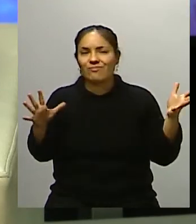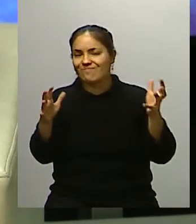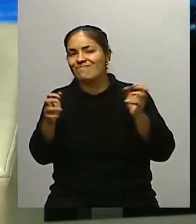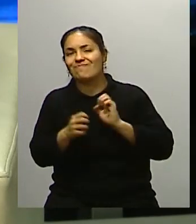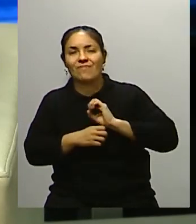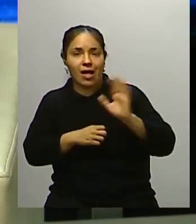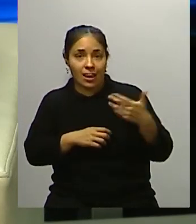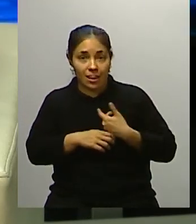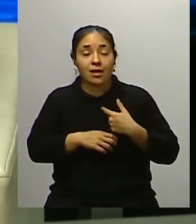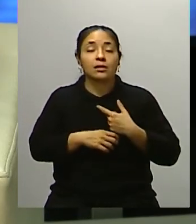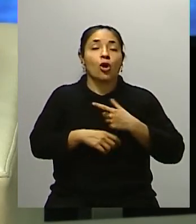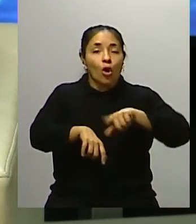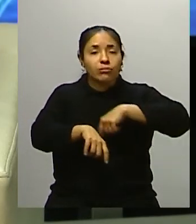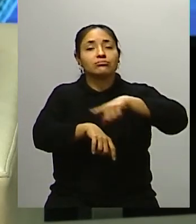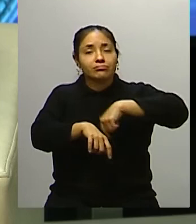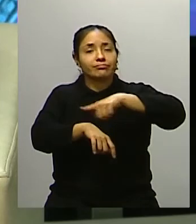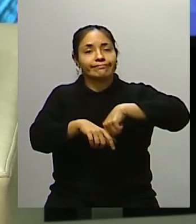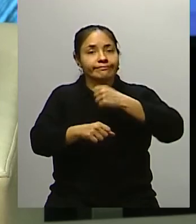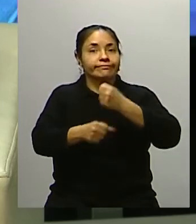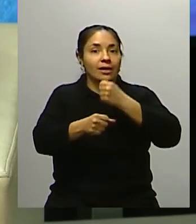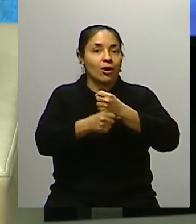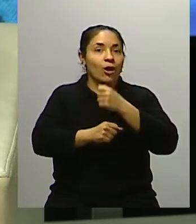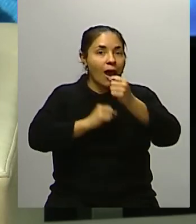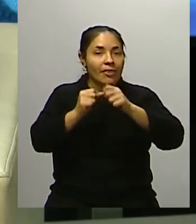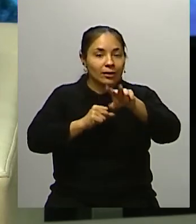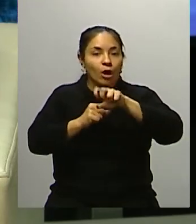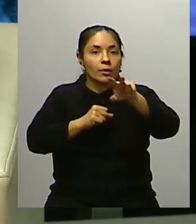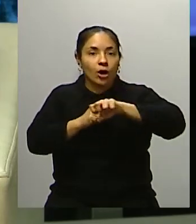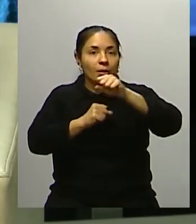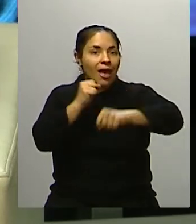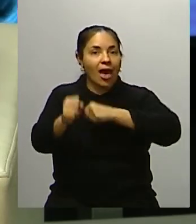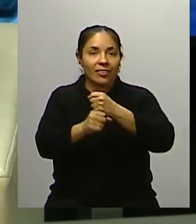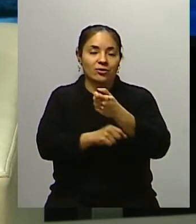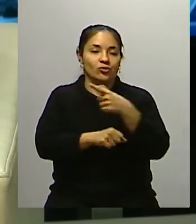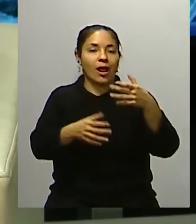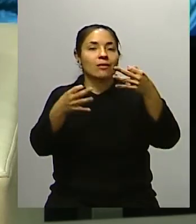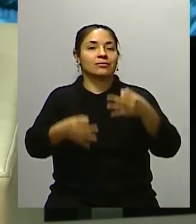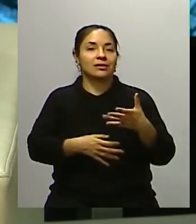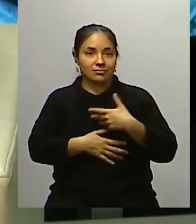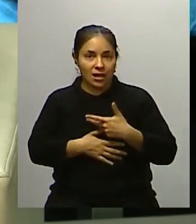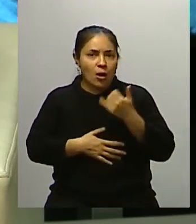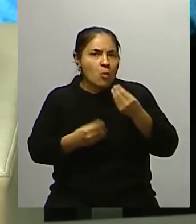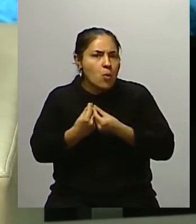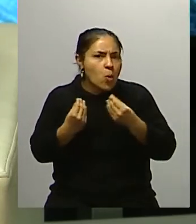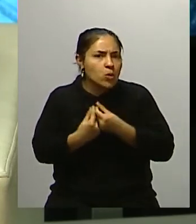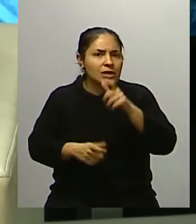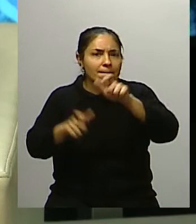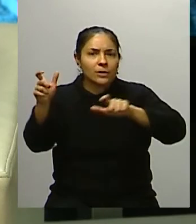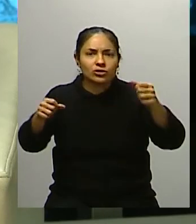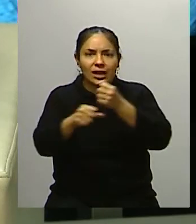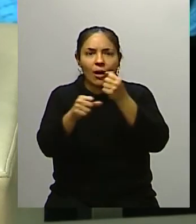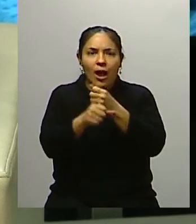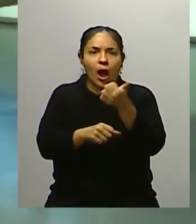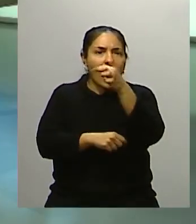Aumenta el trabajo porque, ¿qué pasa? Hay muchos trabajadores que están a disposición de estas plataformas. Vos tenés un montón. Entonces, ¿qué pasa?